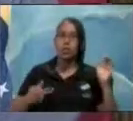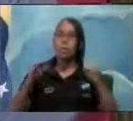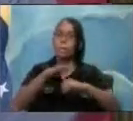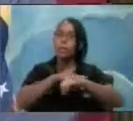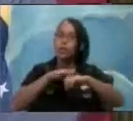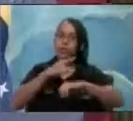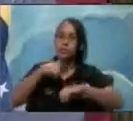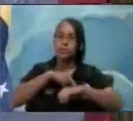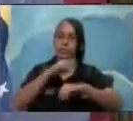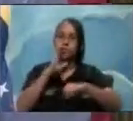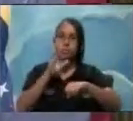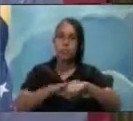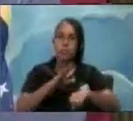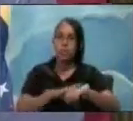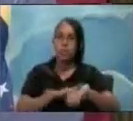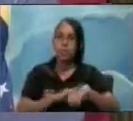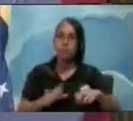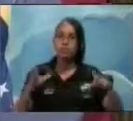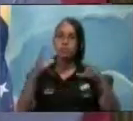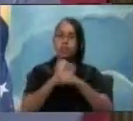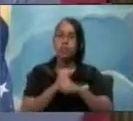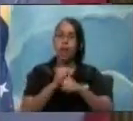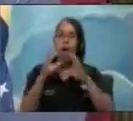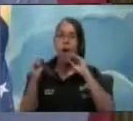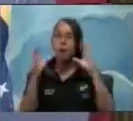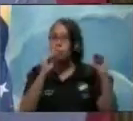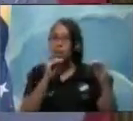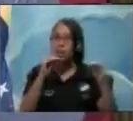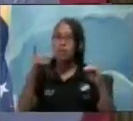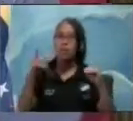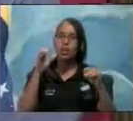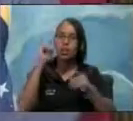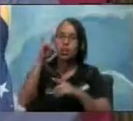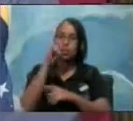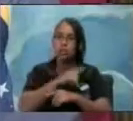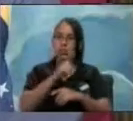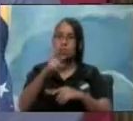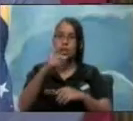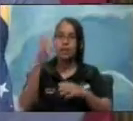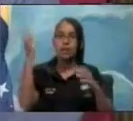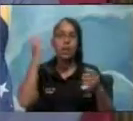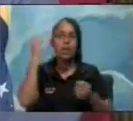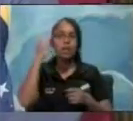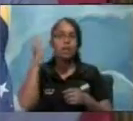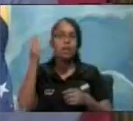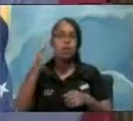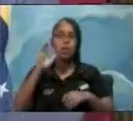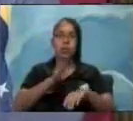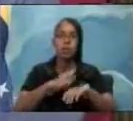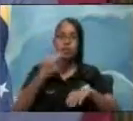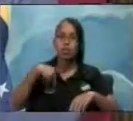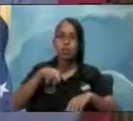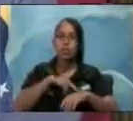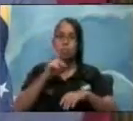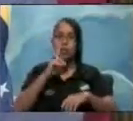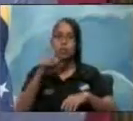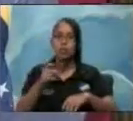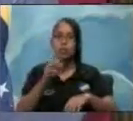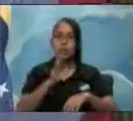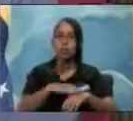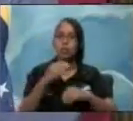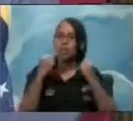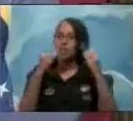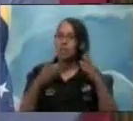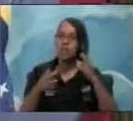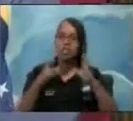pecados. Anoche le hablaba yo el lunes, le hablaba yo allá en el programa, porque nos preguntan por qué hay tanto delincuente